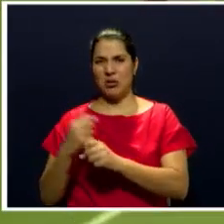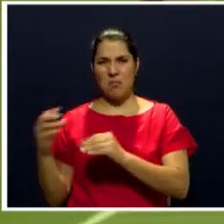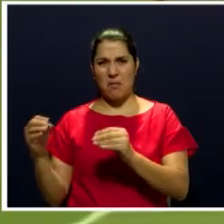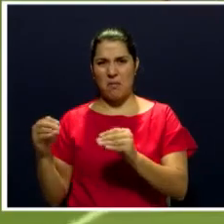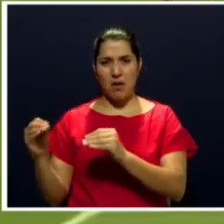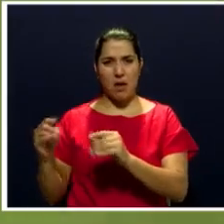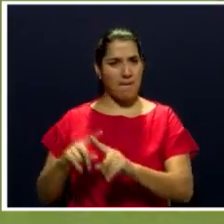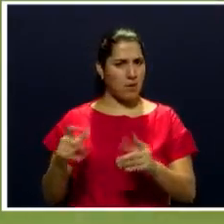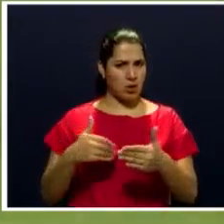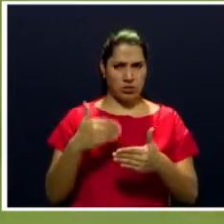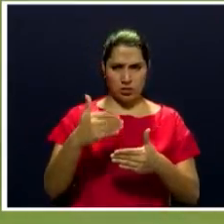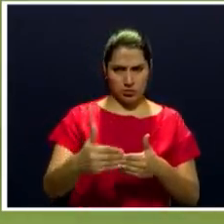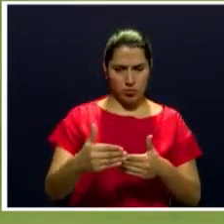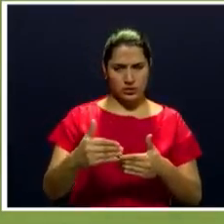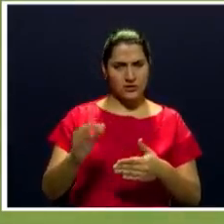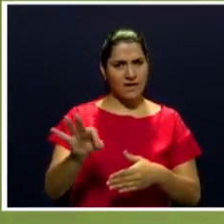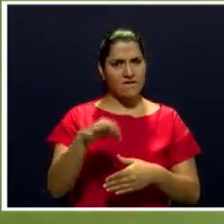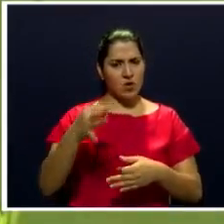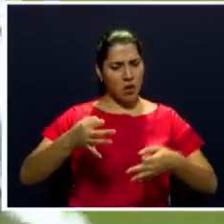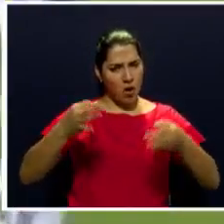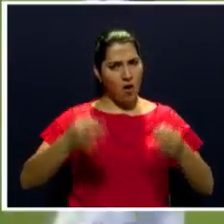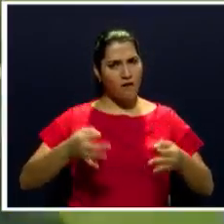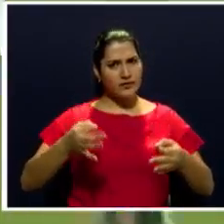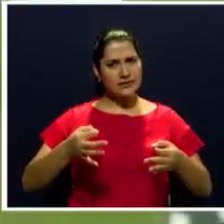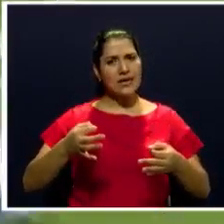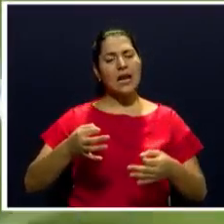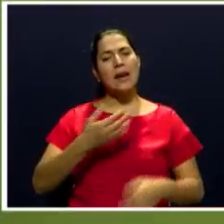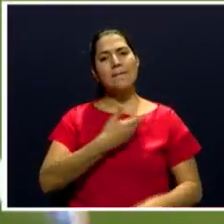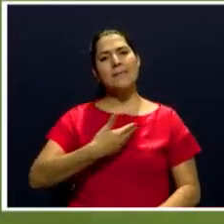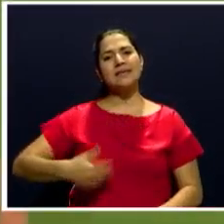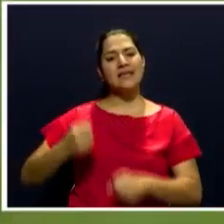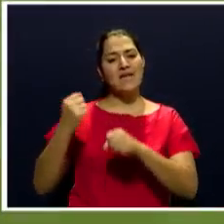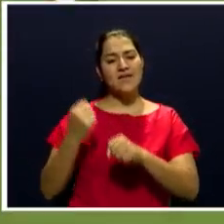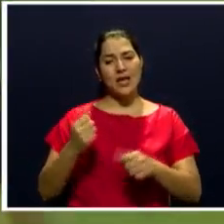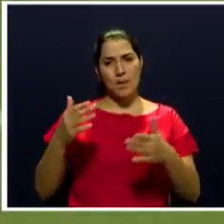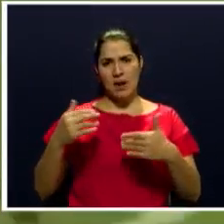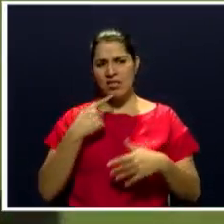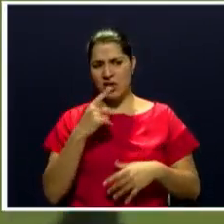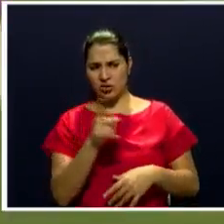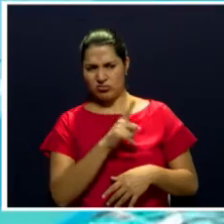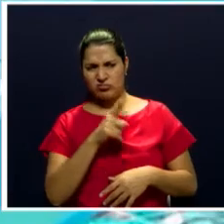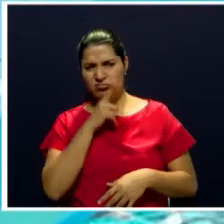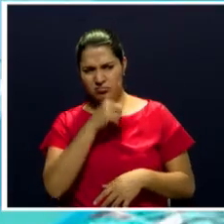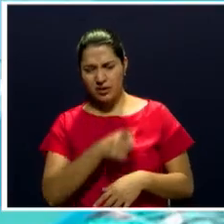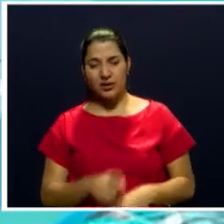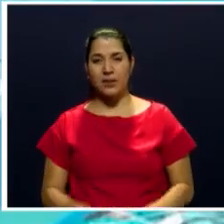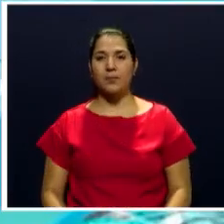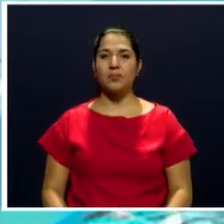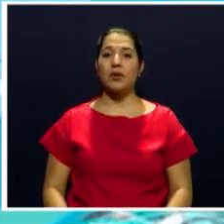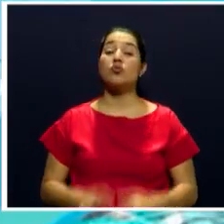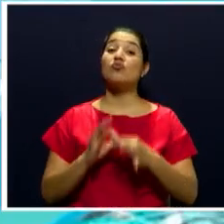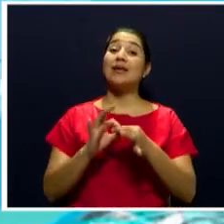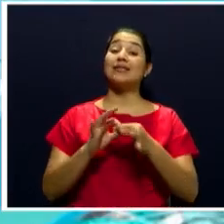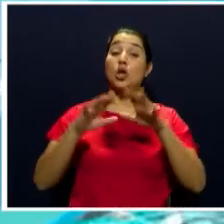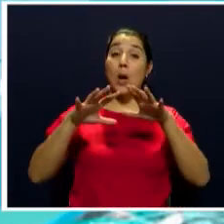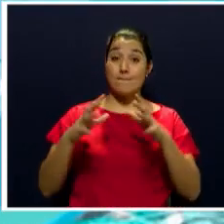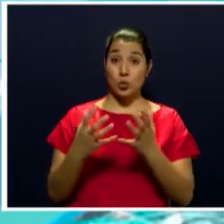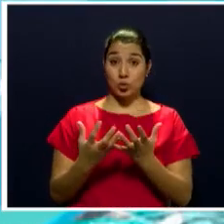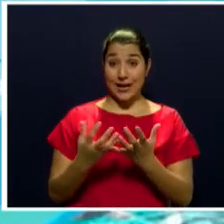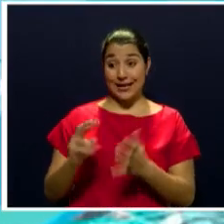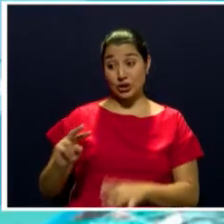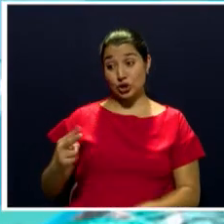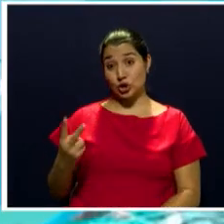fue desmentido oficialmente a este medio por parte del presidente de la Federación Panameña, Manuel Arias. Con respecto al Mundial Sub-20, pues sí,